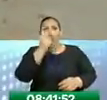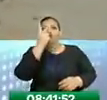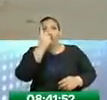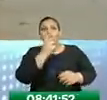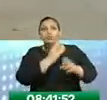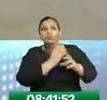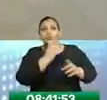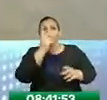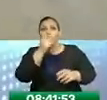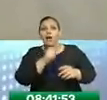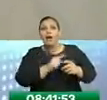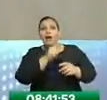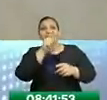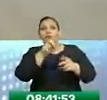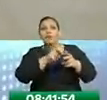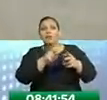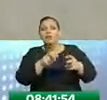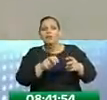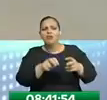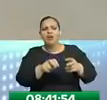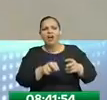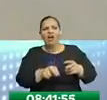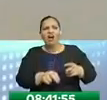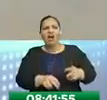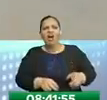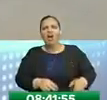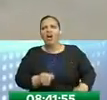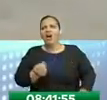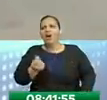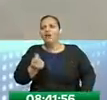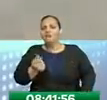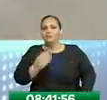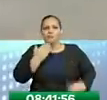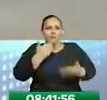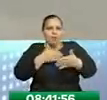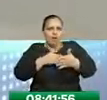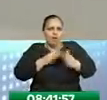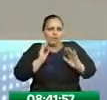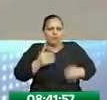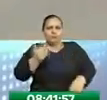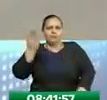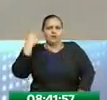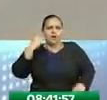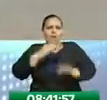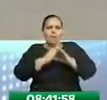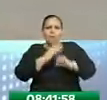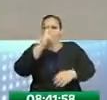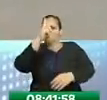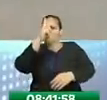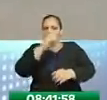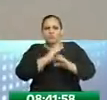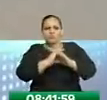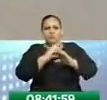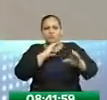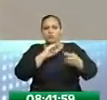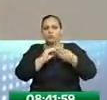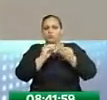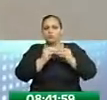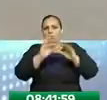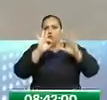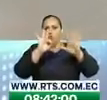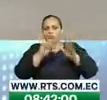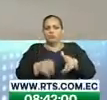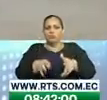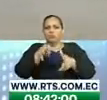ejemplo, antes usted cogía la número 8, por un ejemplo, ¿no? La línea número 8, ahora tienen números de rutas de reactivación que